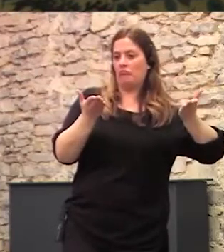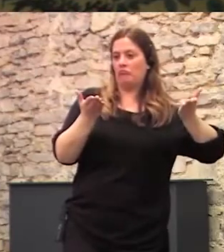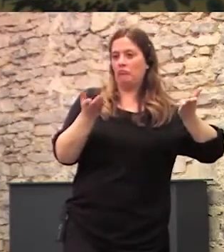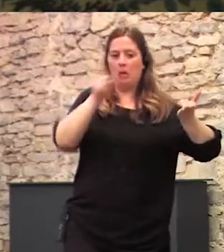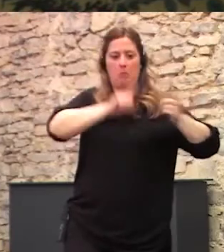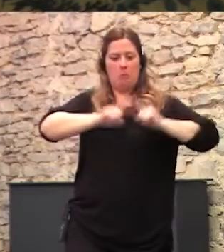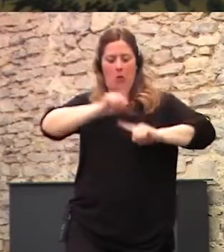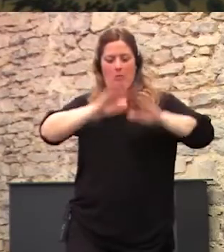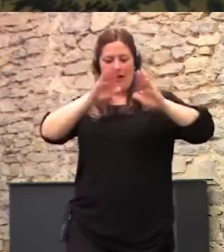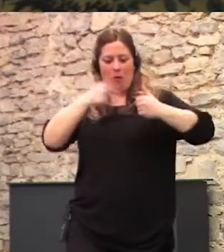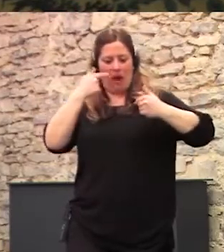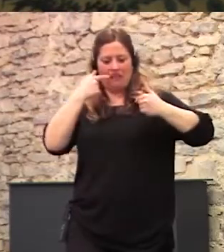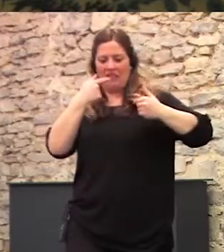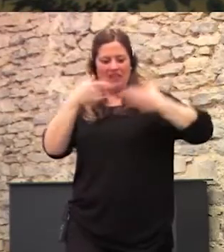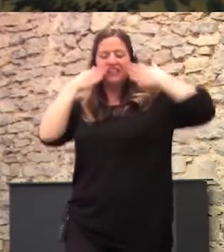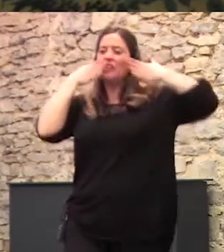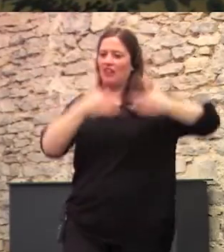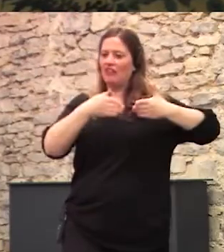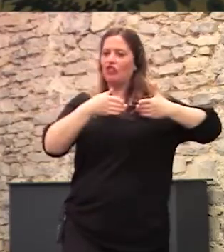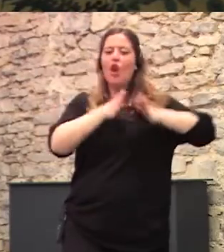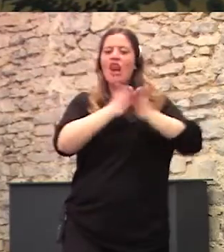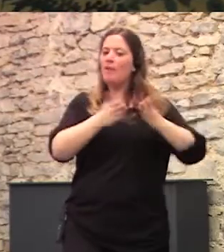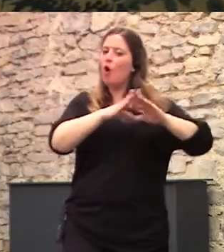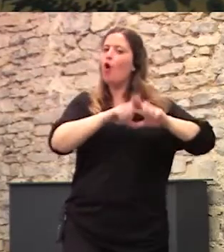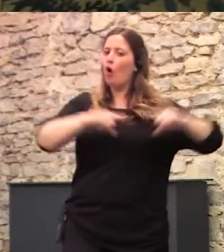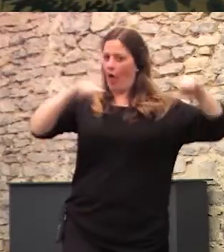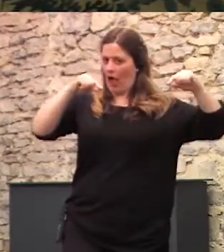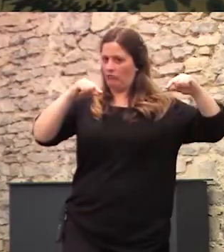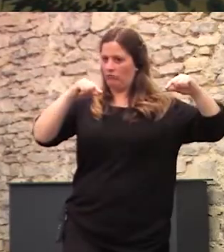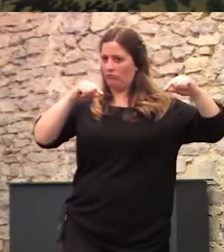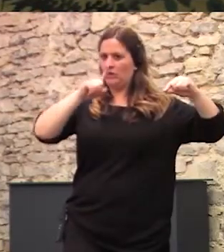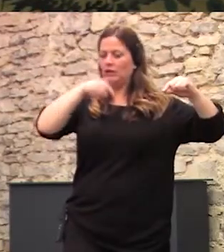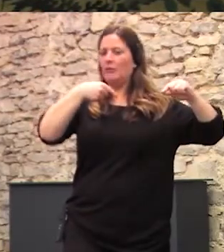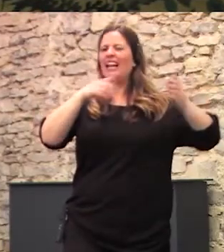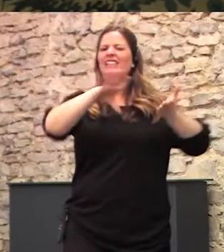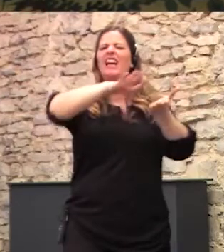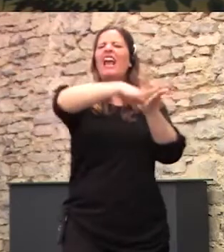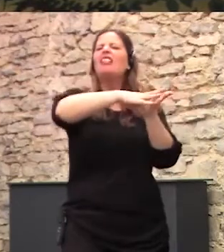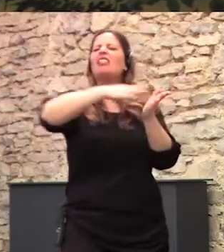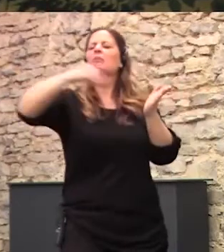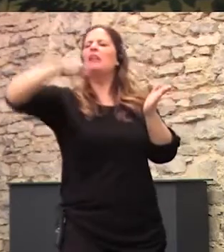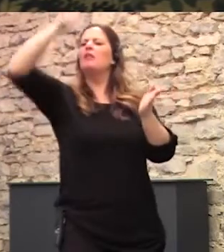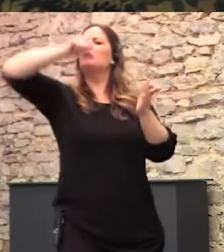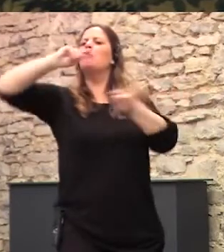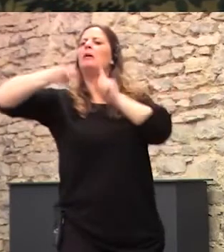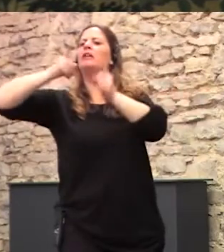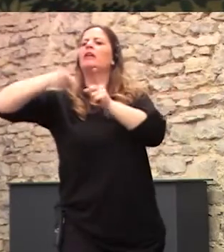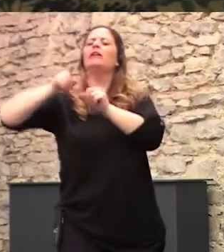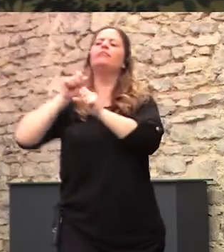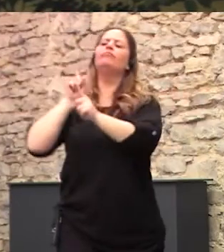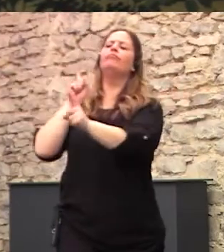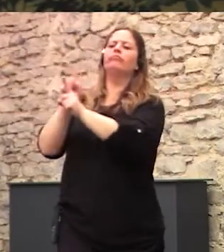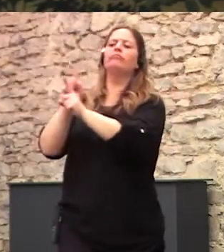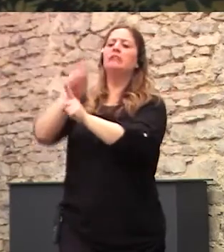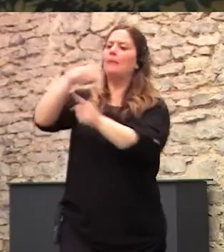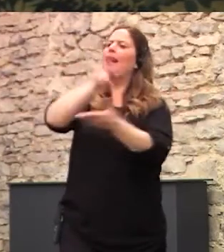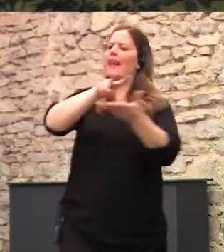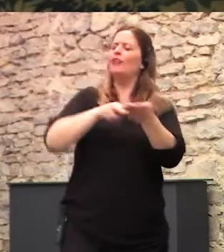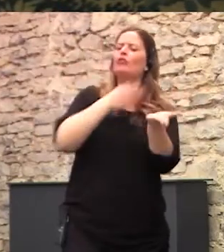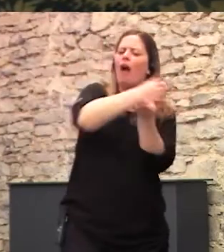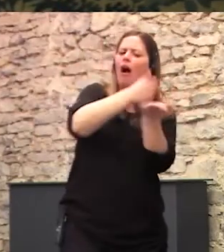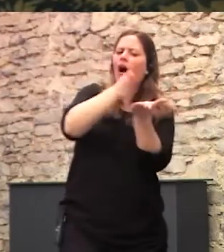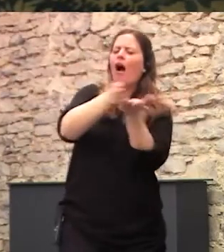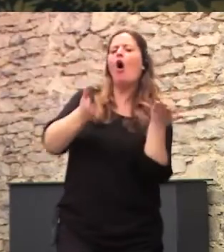se centra en el Corán, desafía las interpretaciones patriarcales y ofrece lecturas alternativas en pos de la mejora